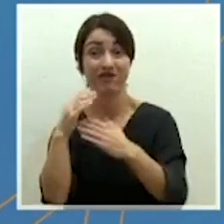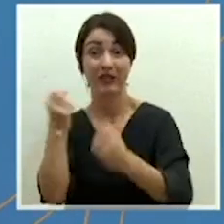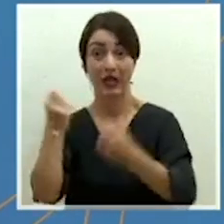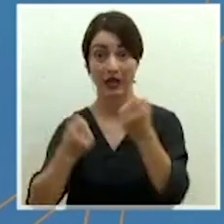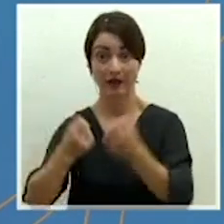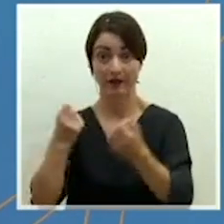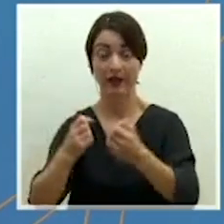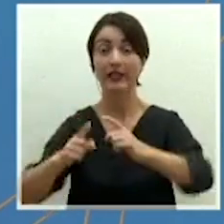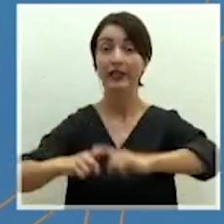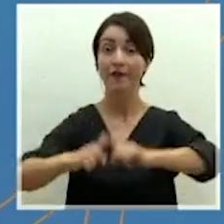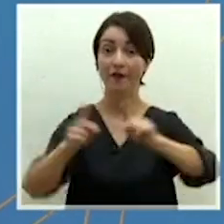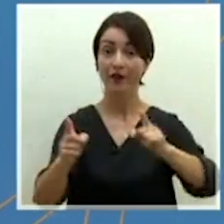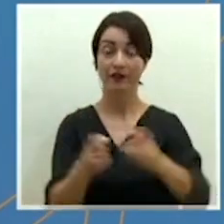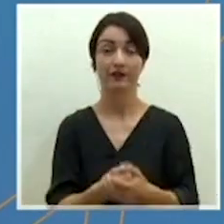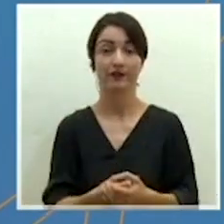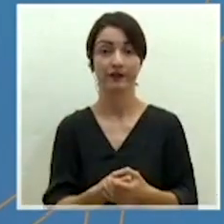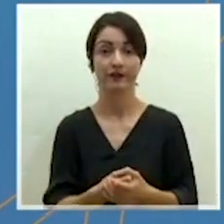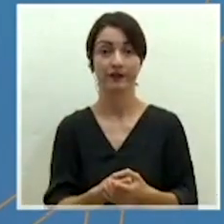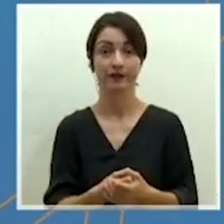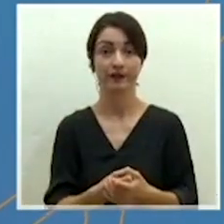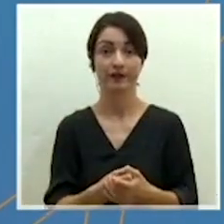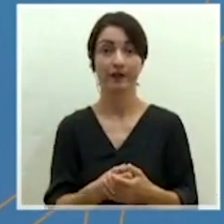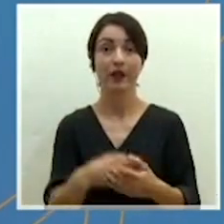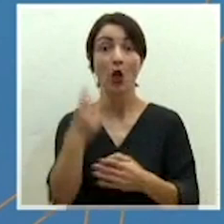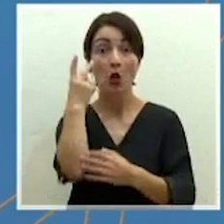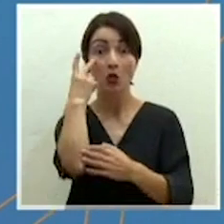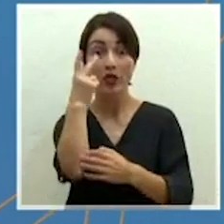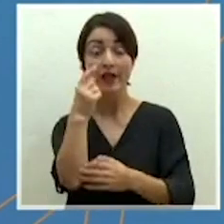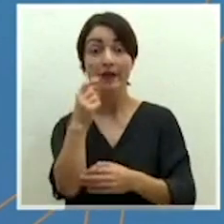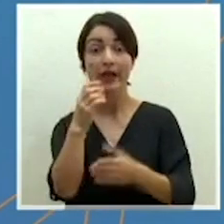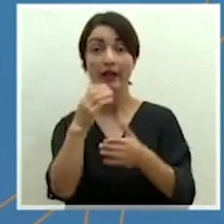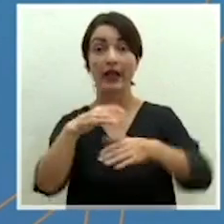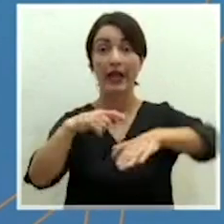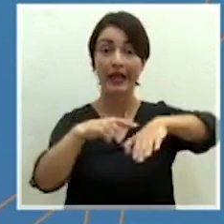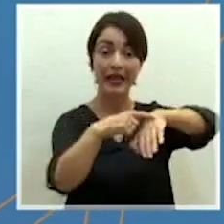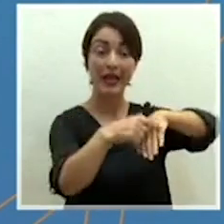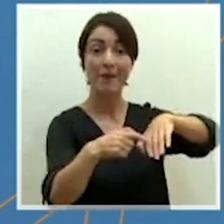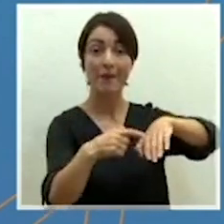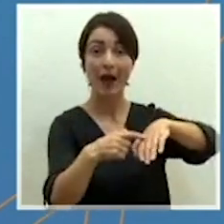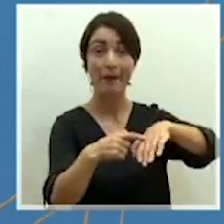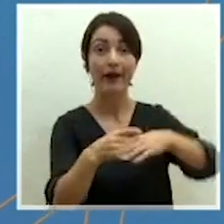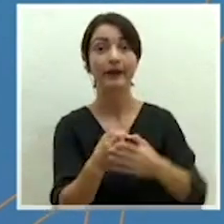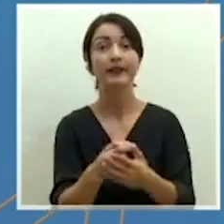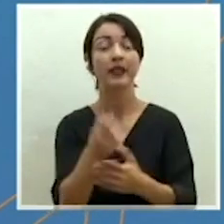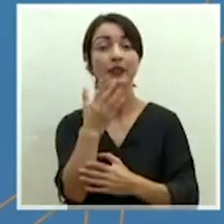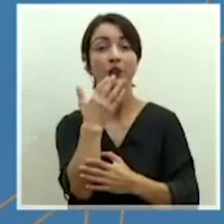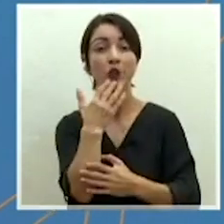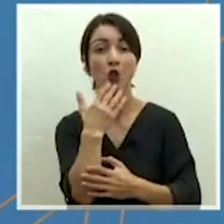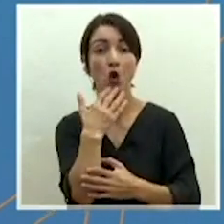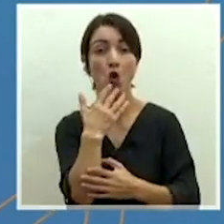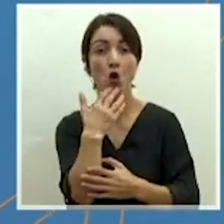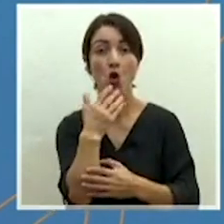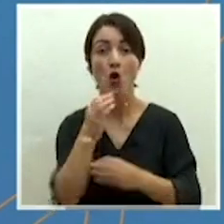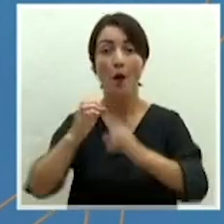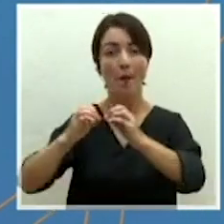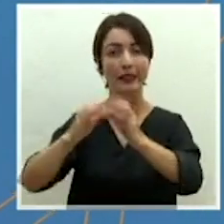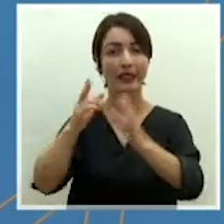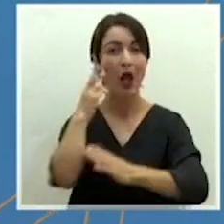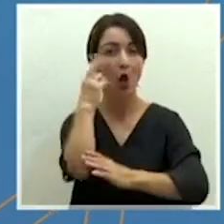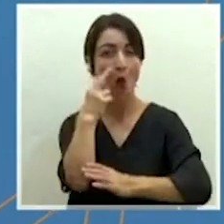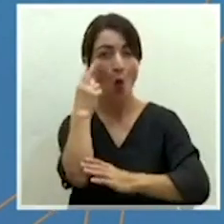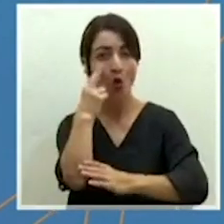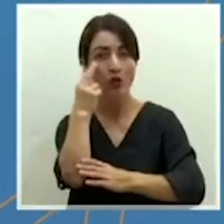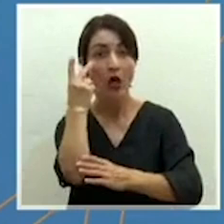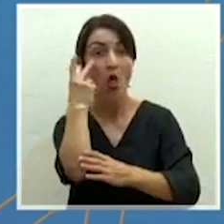vehicular diferenciada. Es lo que ustedes observan en el mapa, marcado en un color más claro, en un color rosado,